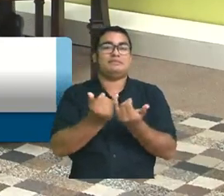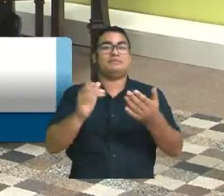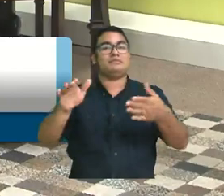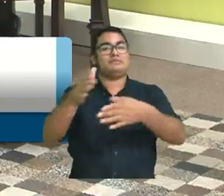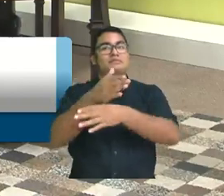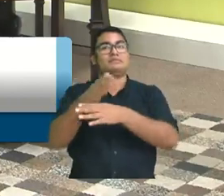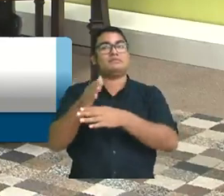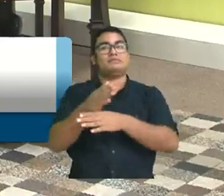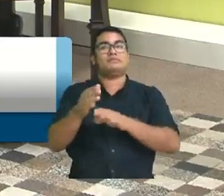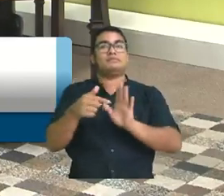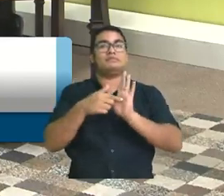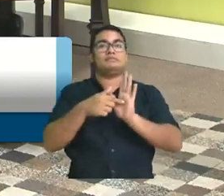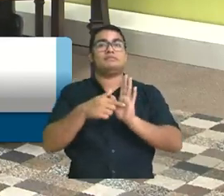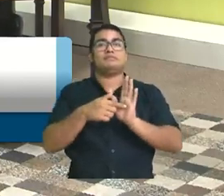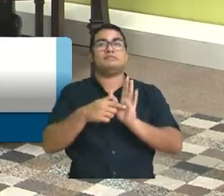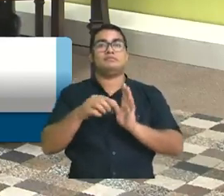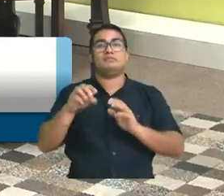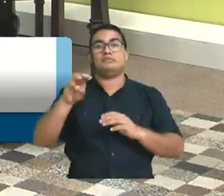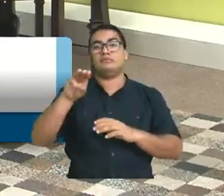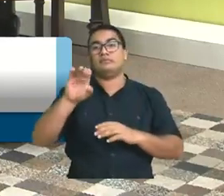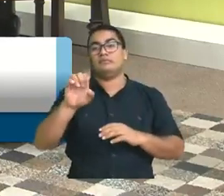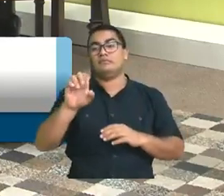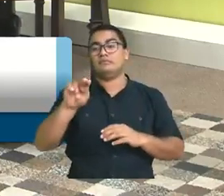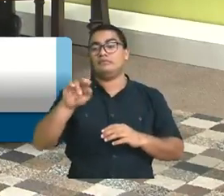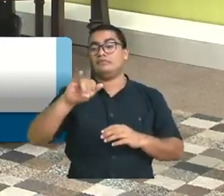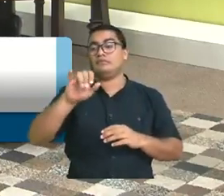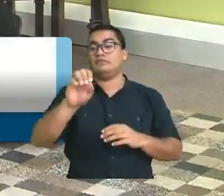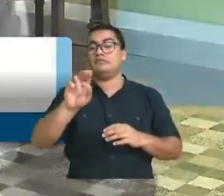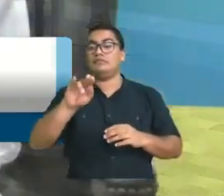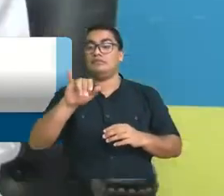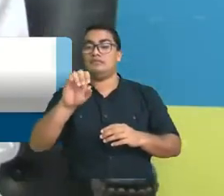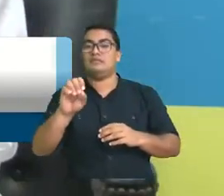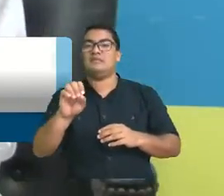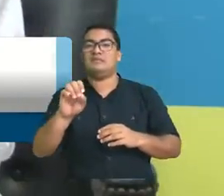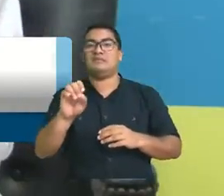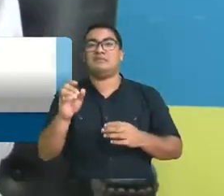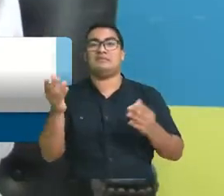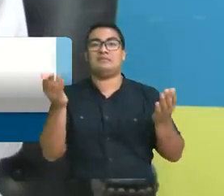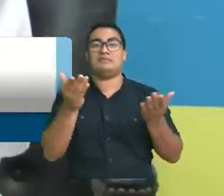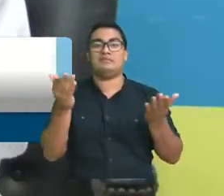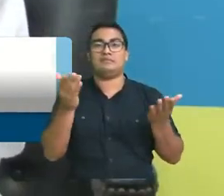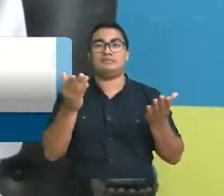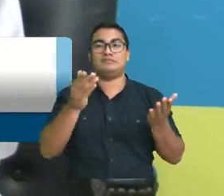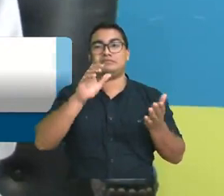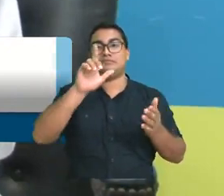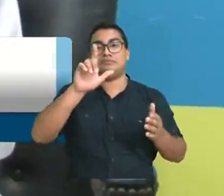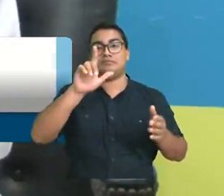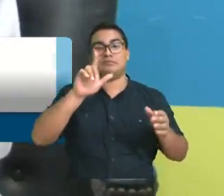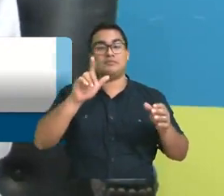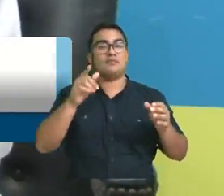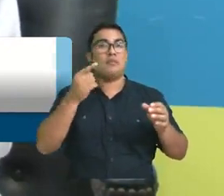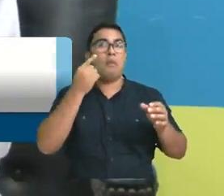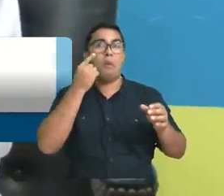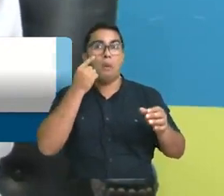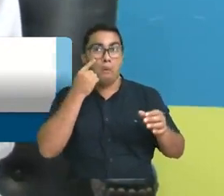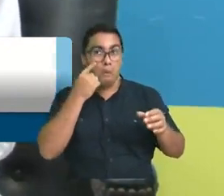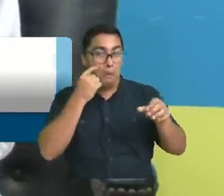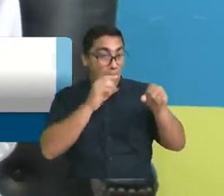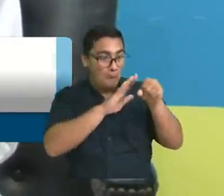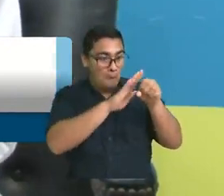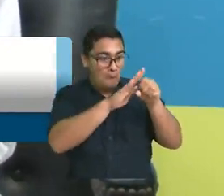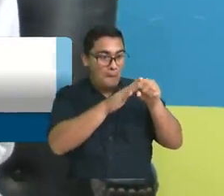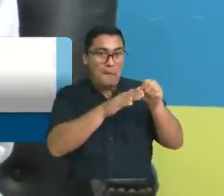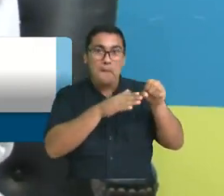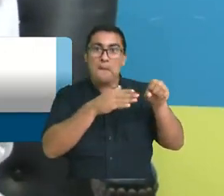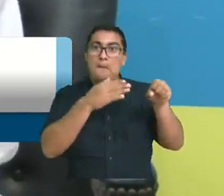de glándulas, por ejemplo, las glándulas de meibomio, que son encargadas de producir la parte lipídica de la lágrima, también